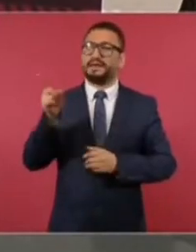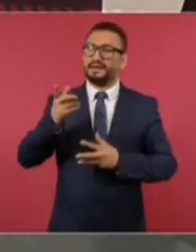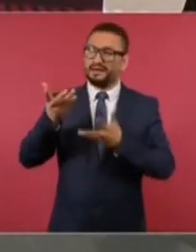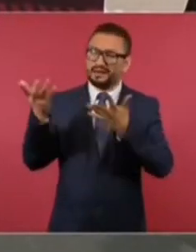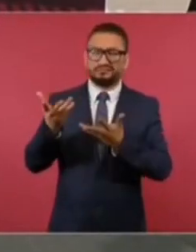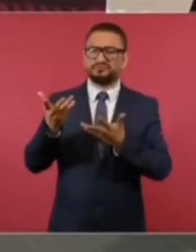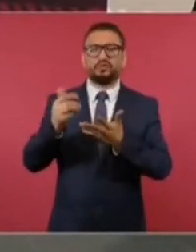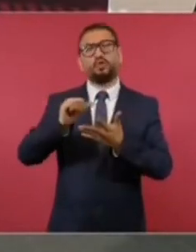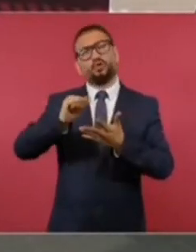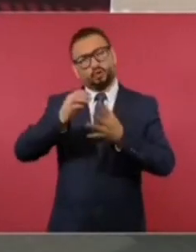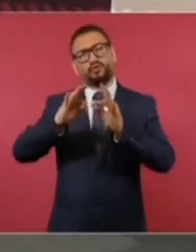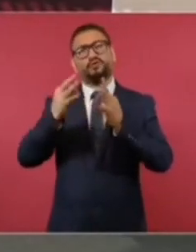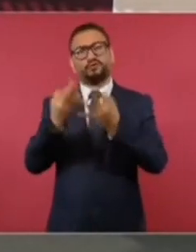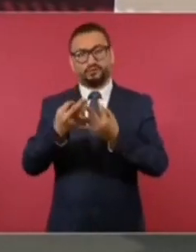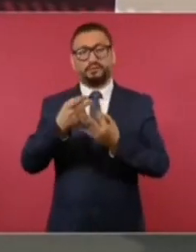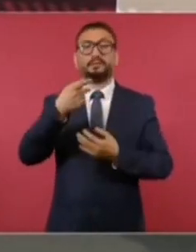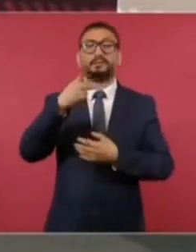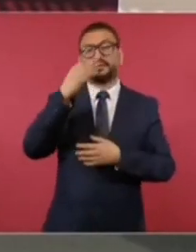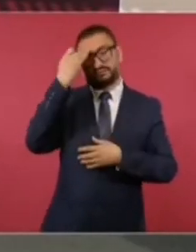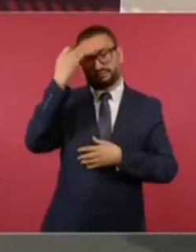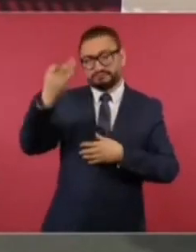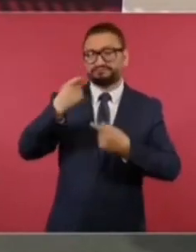manera, pero lleva tiempo.